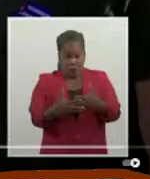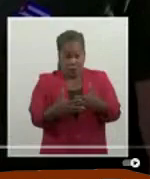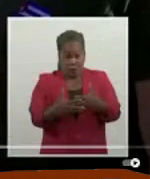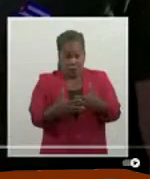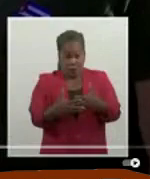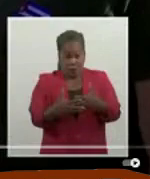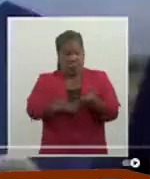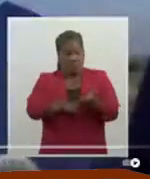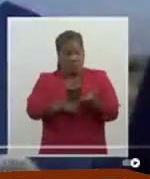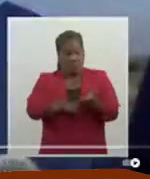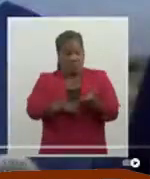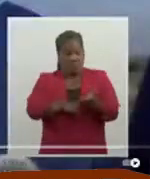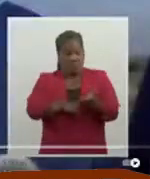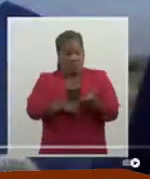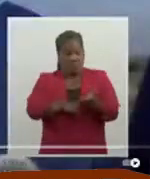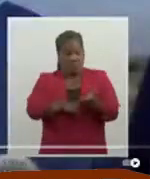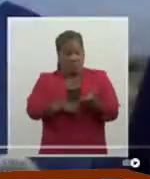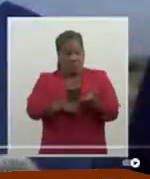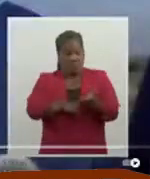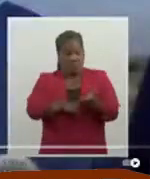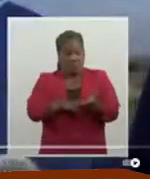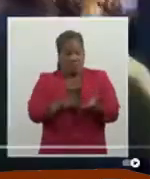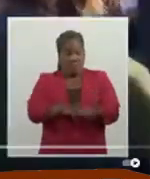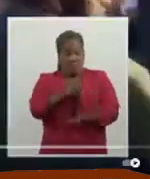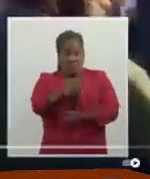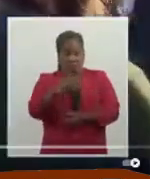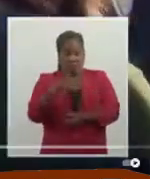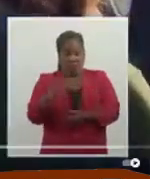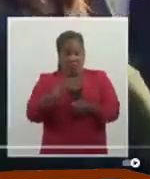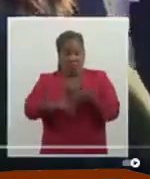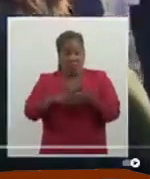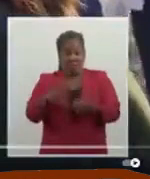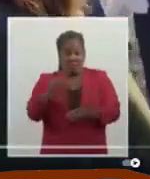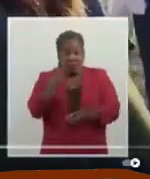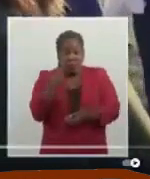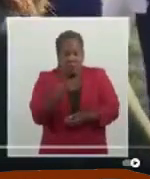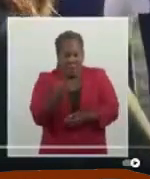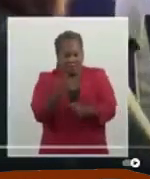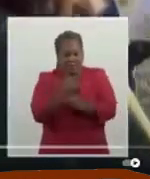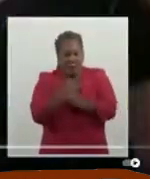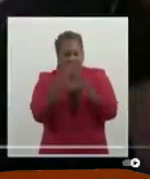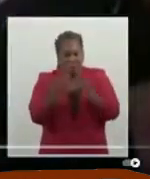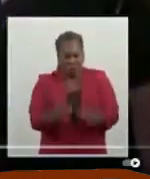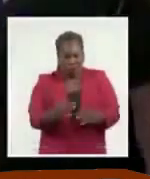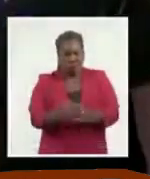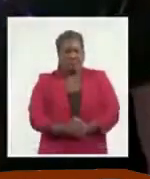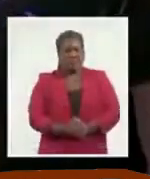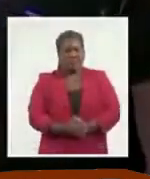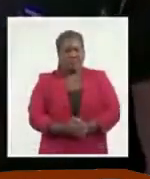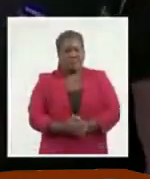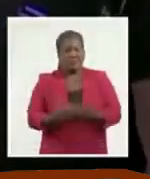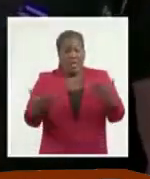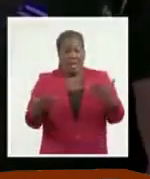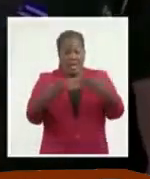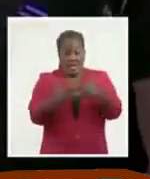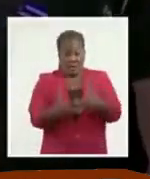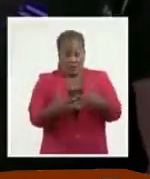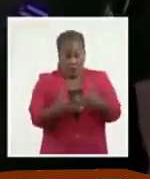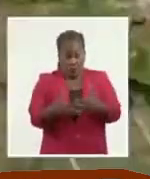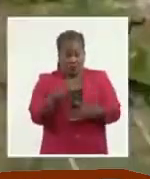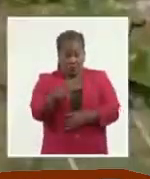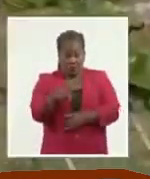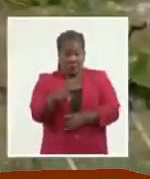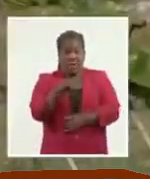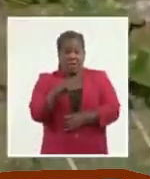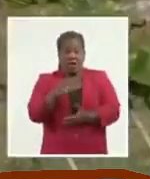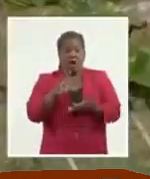No mira lo que puede decir que variado su primera secretaria en la provincia la vinculación al área es una de